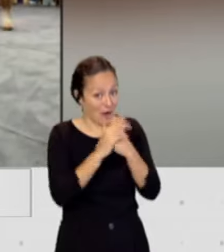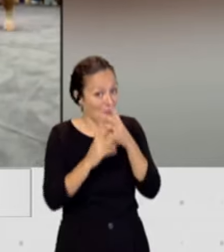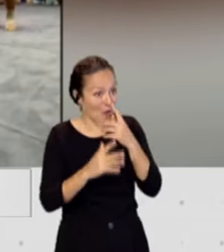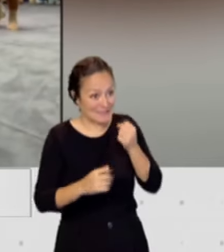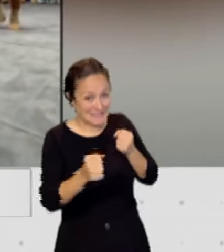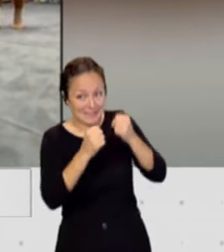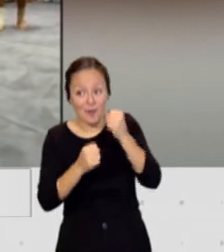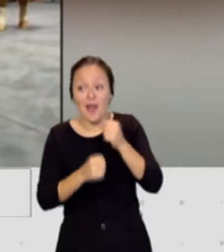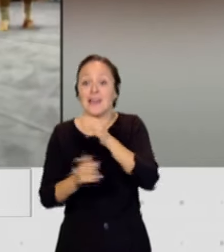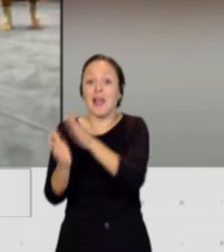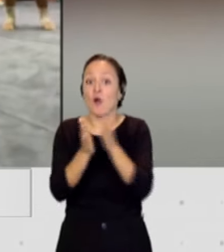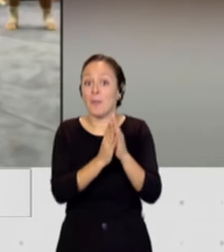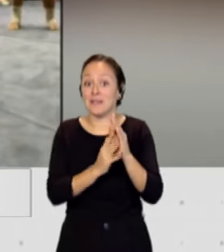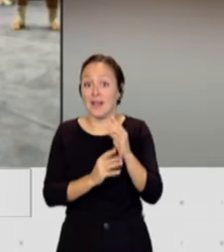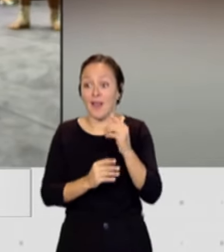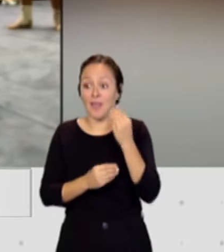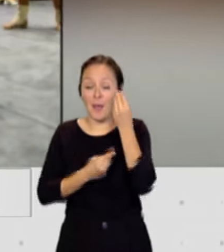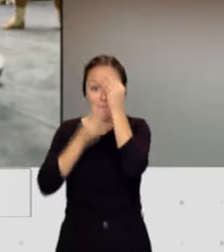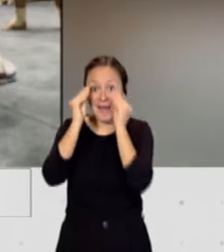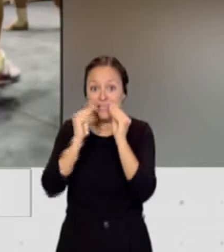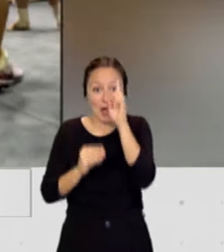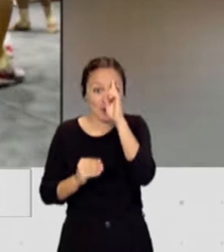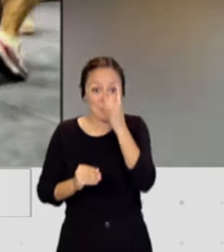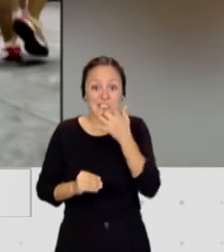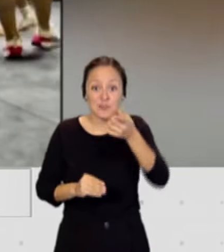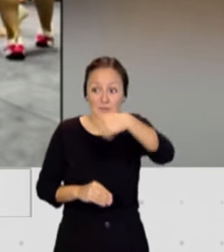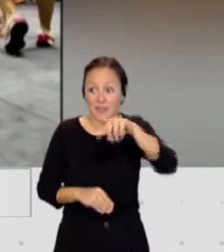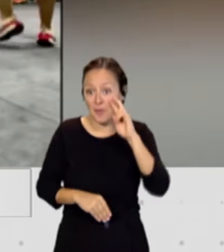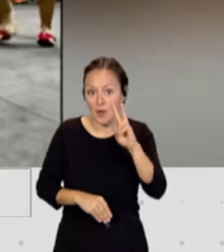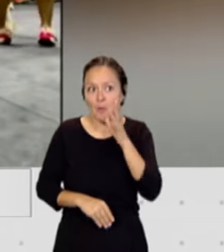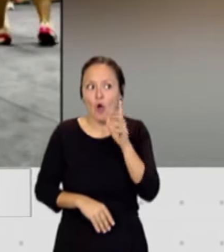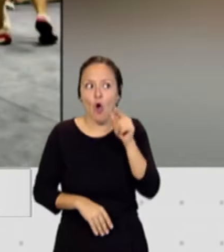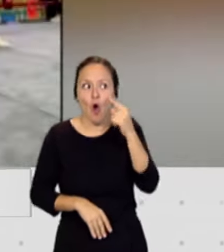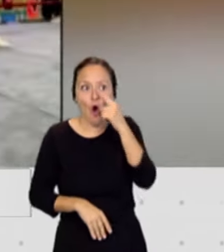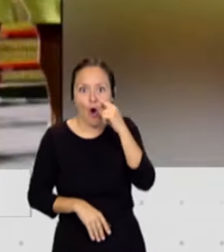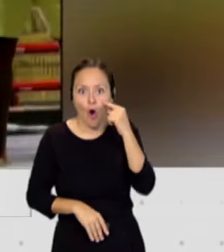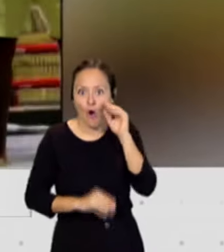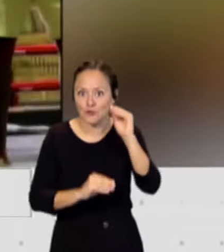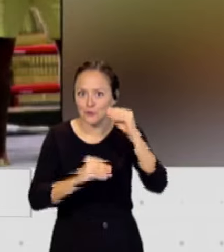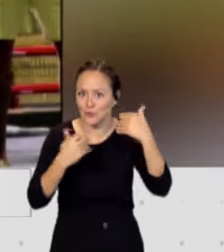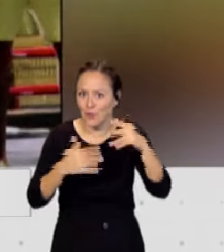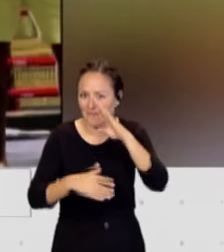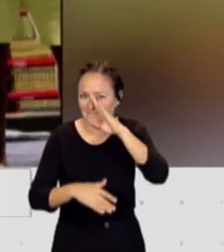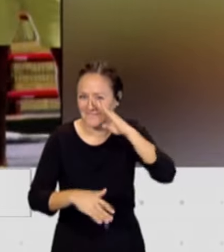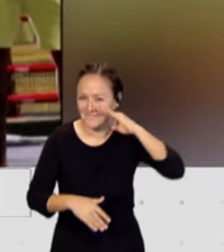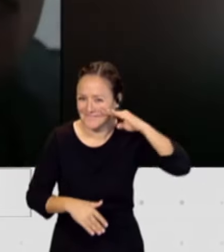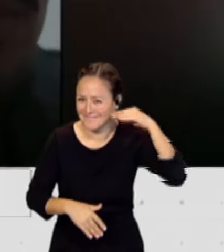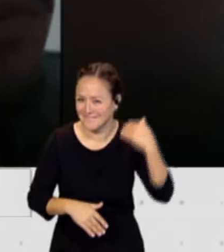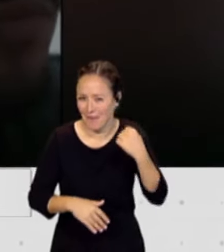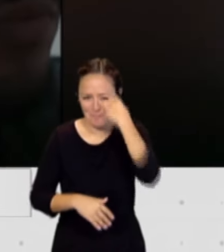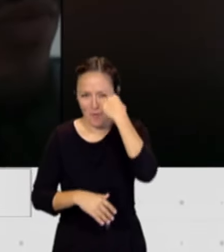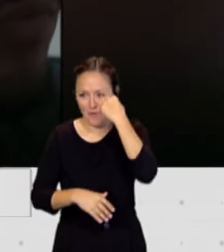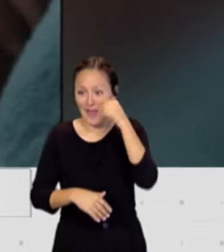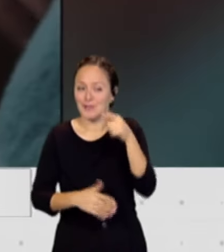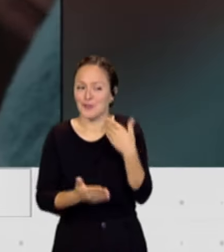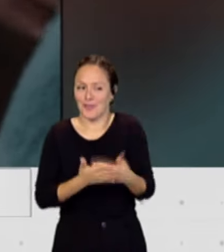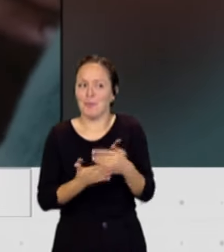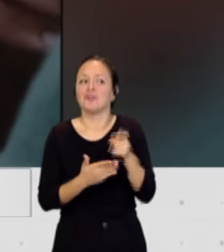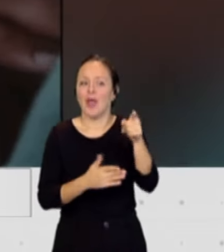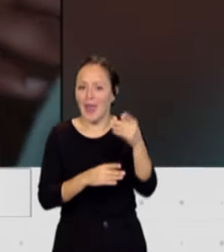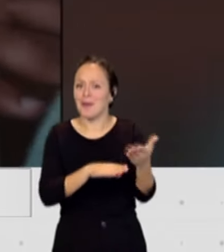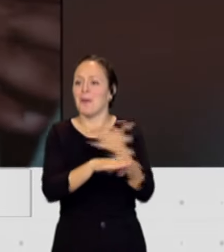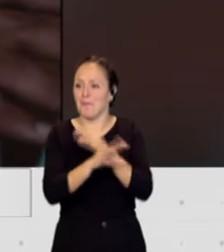maquillaje no sé si lo están visto no han visto porque está muy bien maquillado Pero ha venido con el ojo Antonio moradito Así que eso demuestra que se está peleando se está